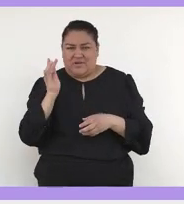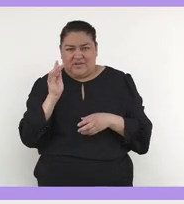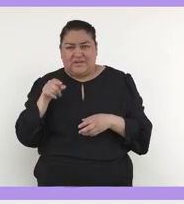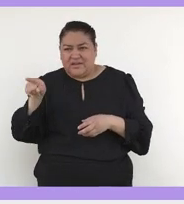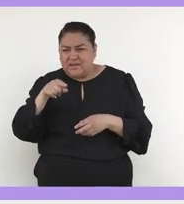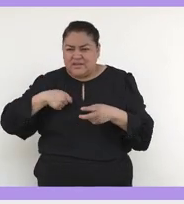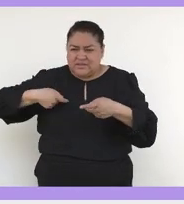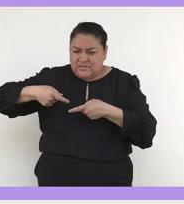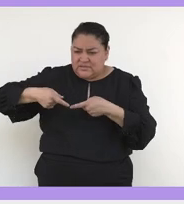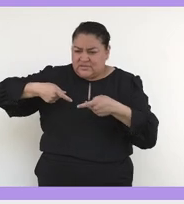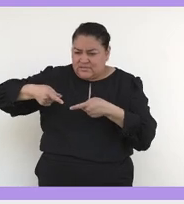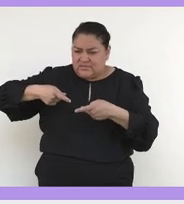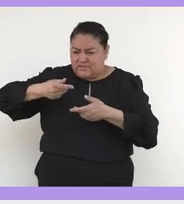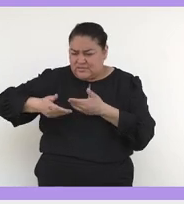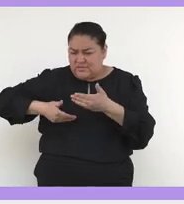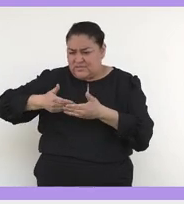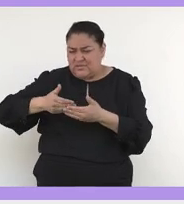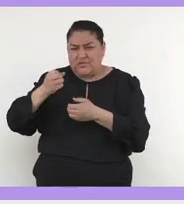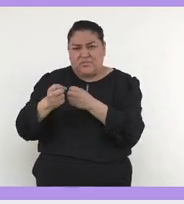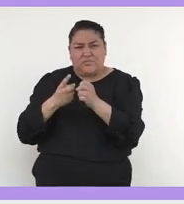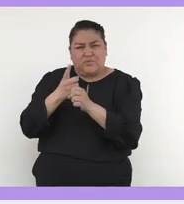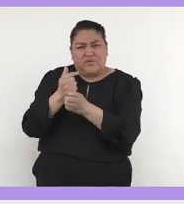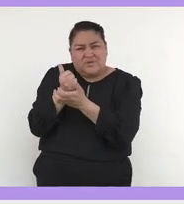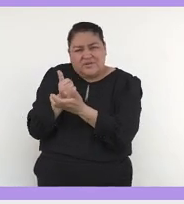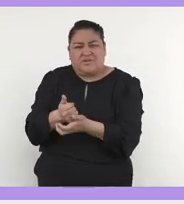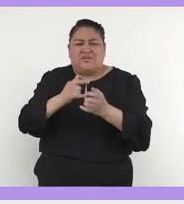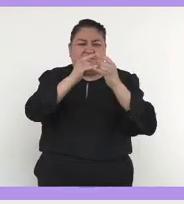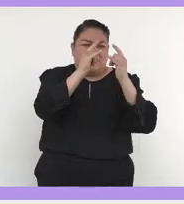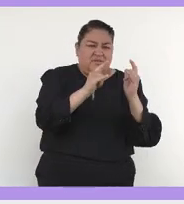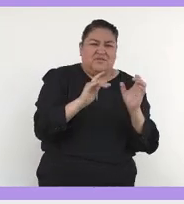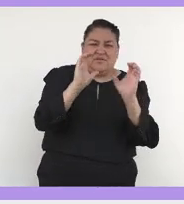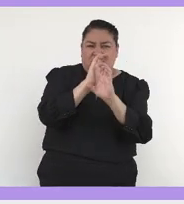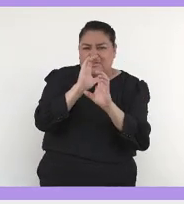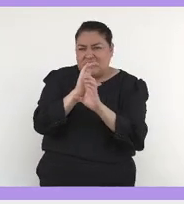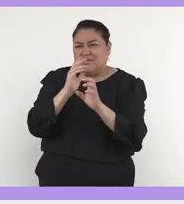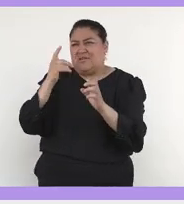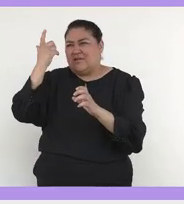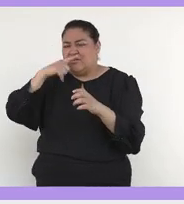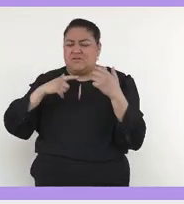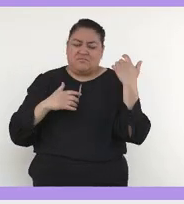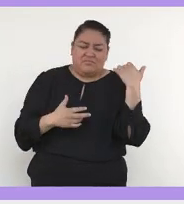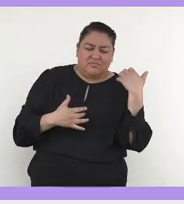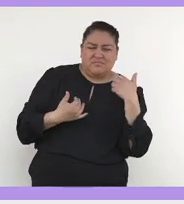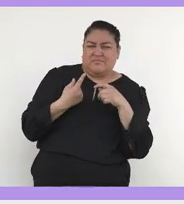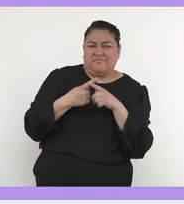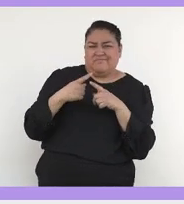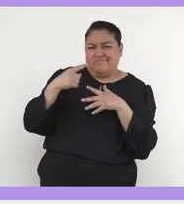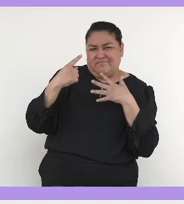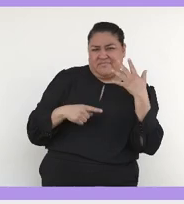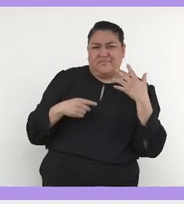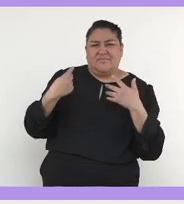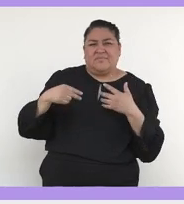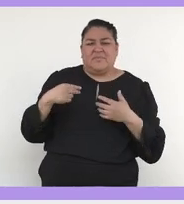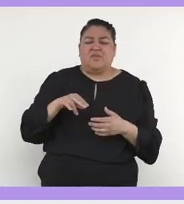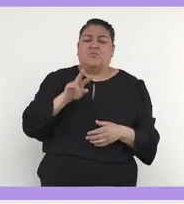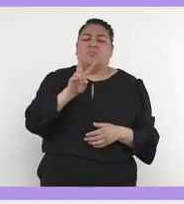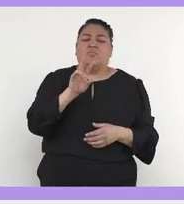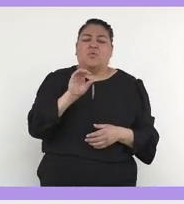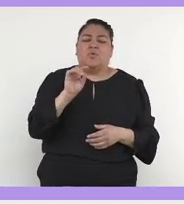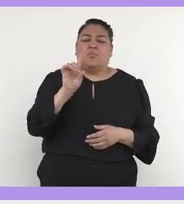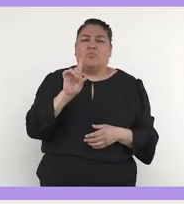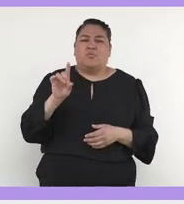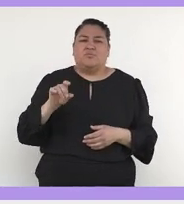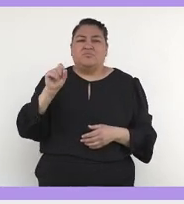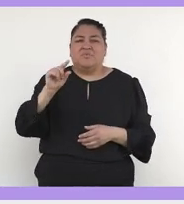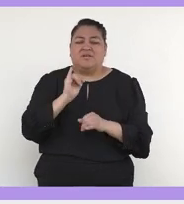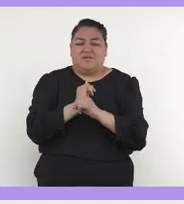y y moviendo las oportunidades en campamentos en conciertos en bohemias en una cosa que se llama voz a tu voz que se hace todos los años